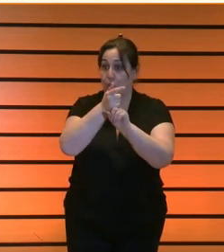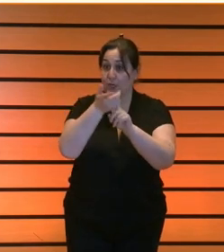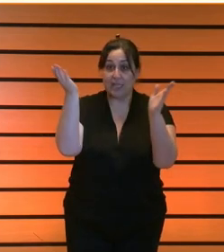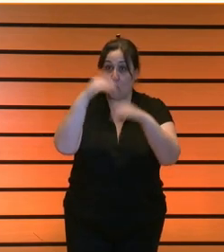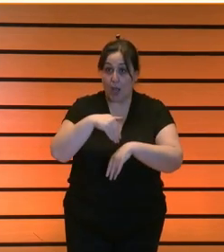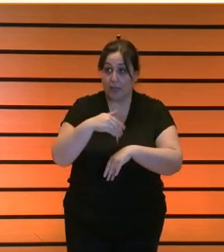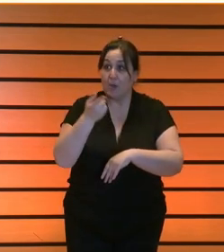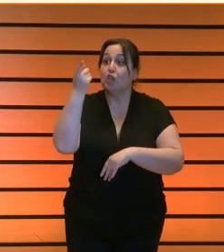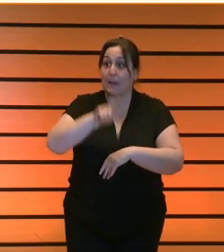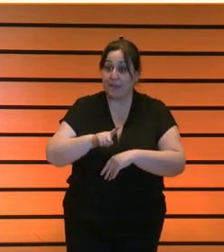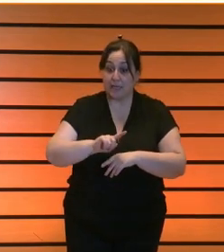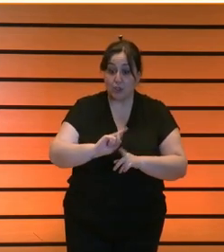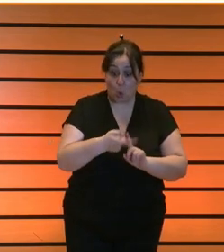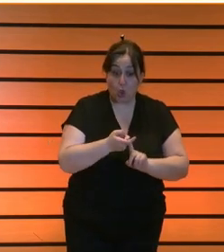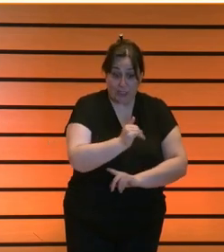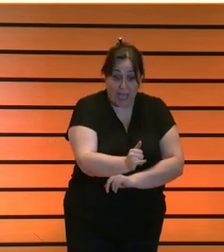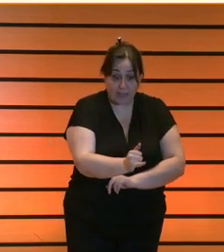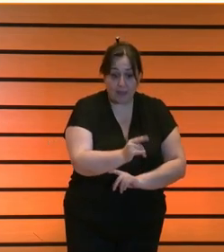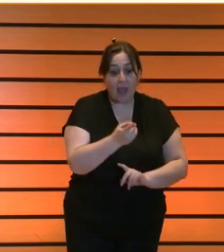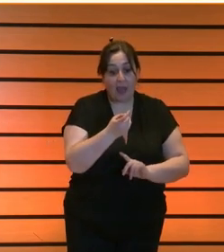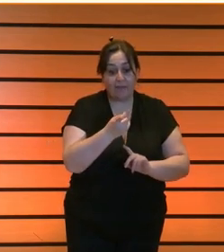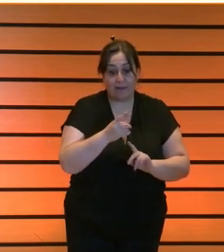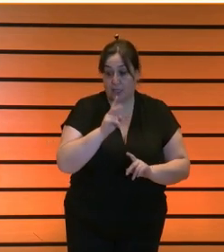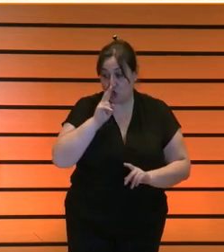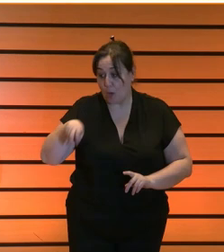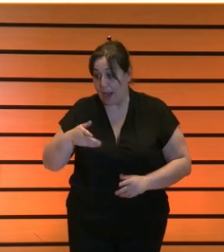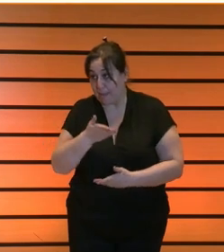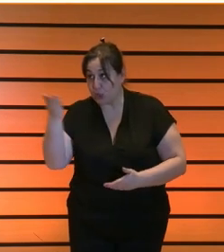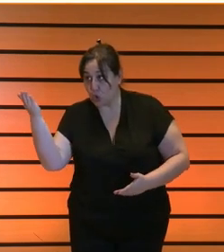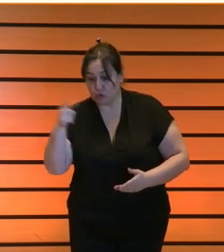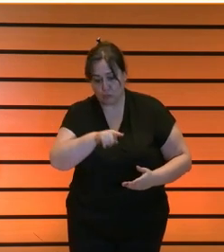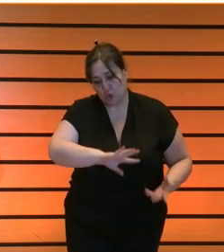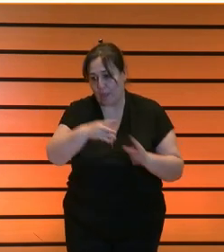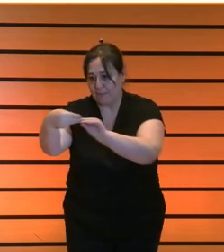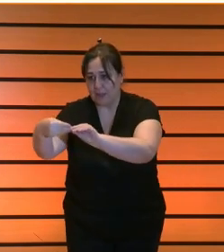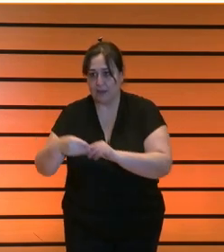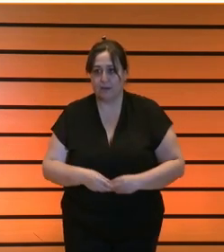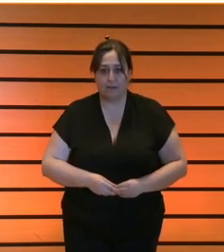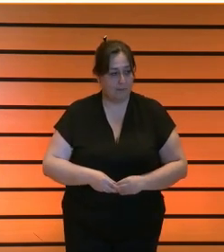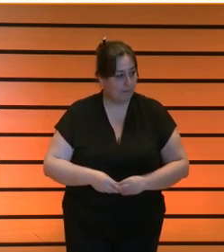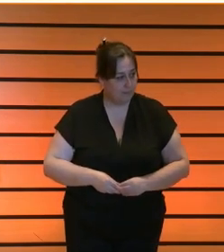existen pero también en adaptar las soluciones que existiendo no sirven para todas las personas